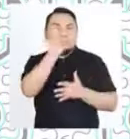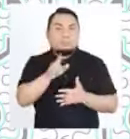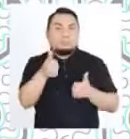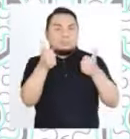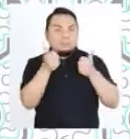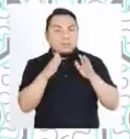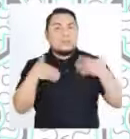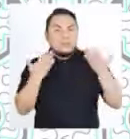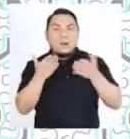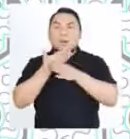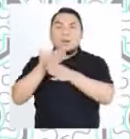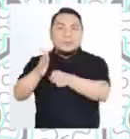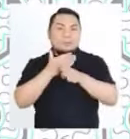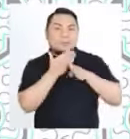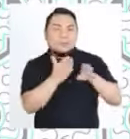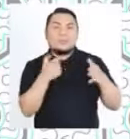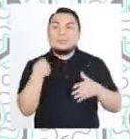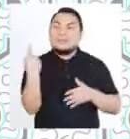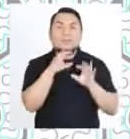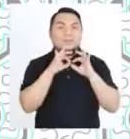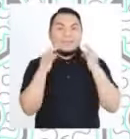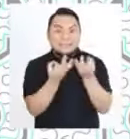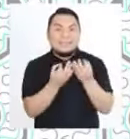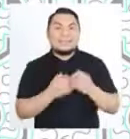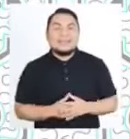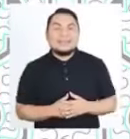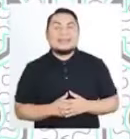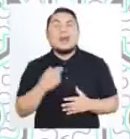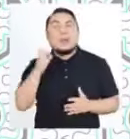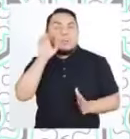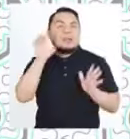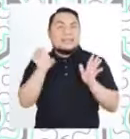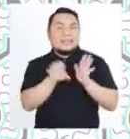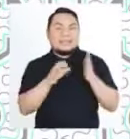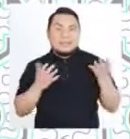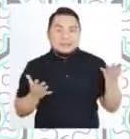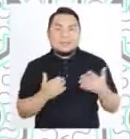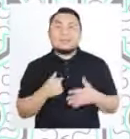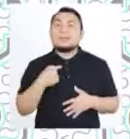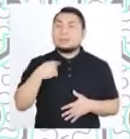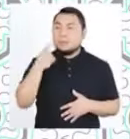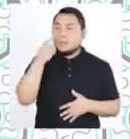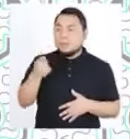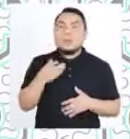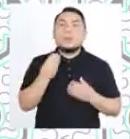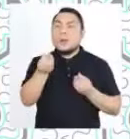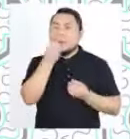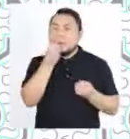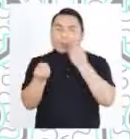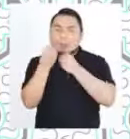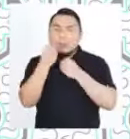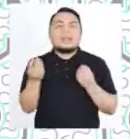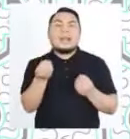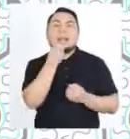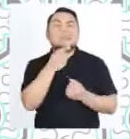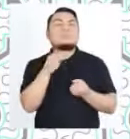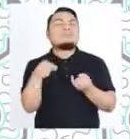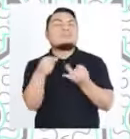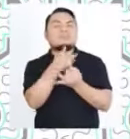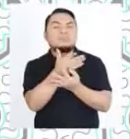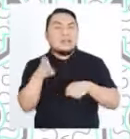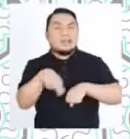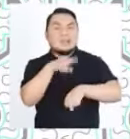muy útiles que podemos compartir con nuestra familia. Por ejemplo, conocer los nutrientes de